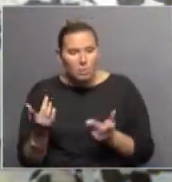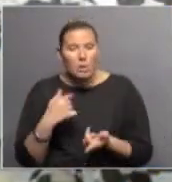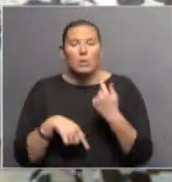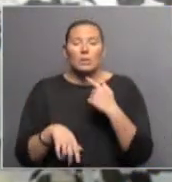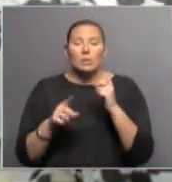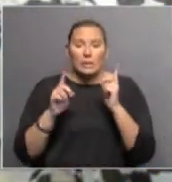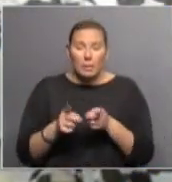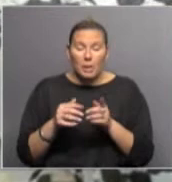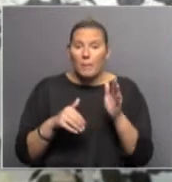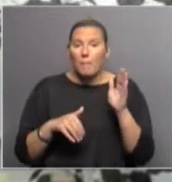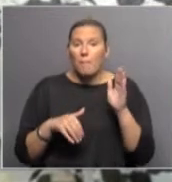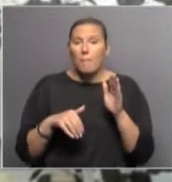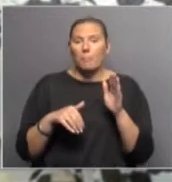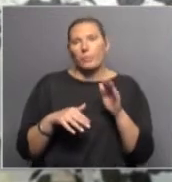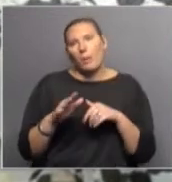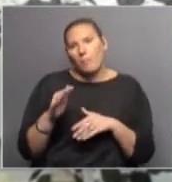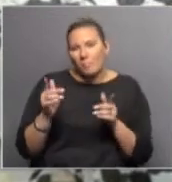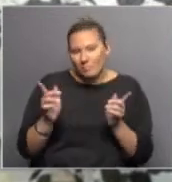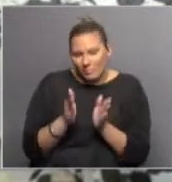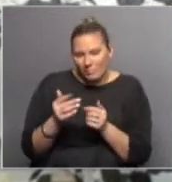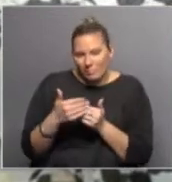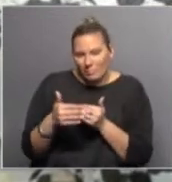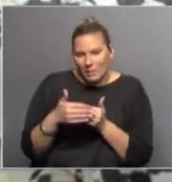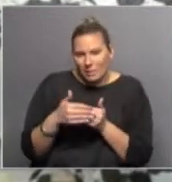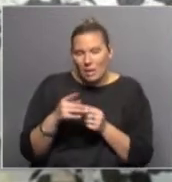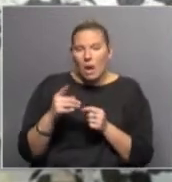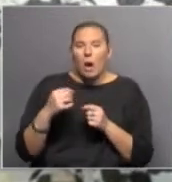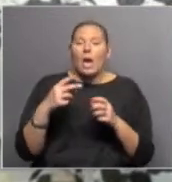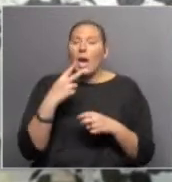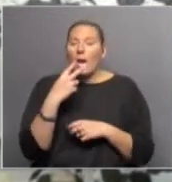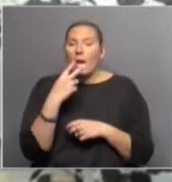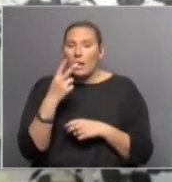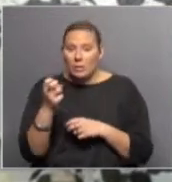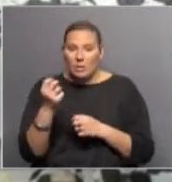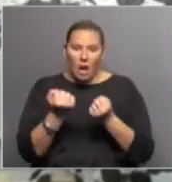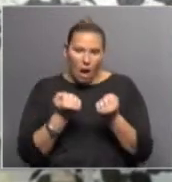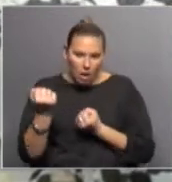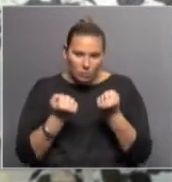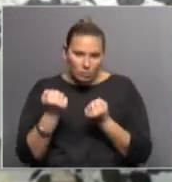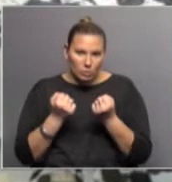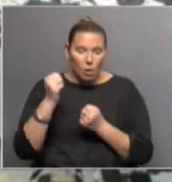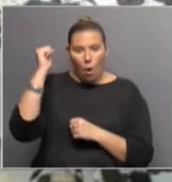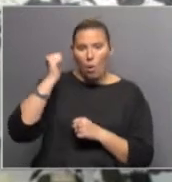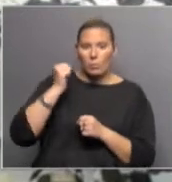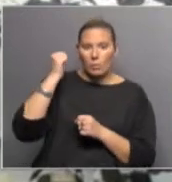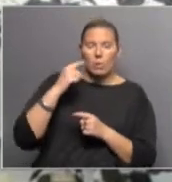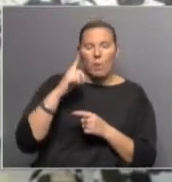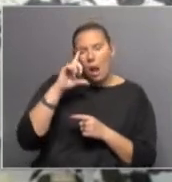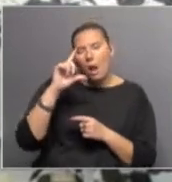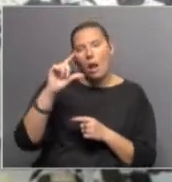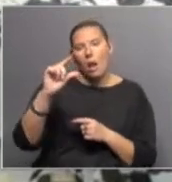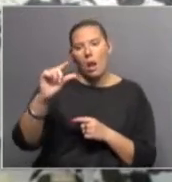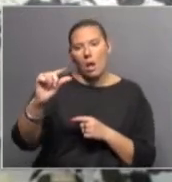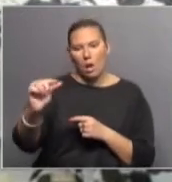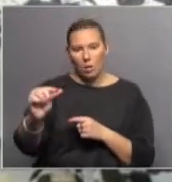más pequeña, a cortas distancias, está todo lo que es movilidad eléctrica, y para distancias un poco más largas, más de largo